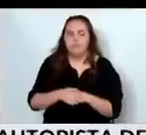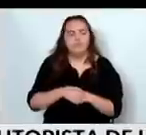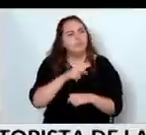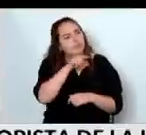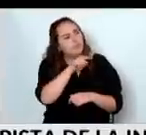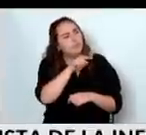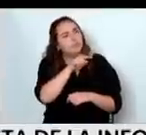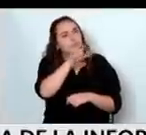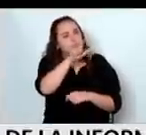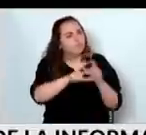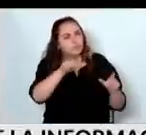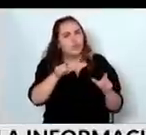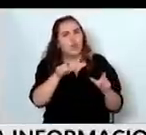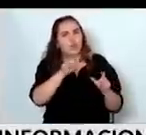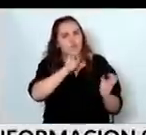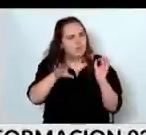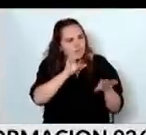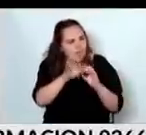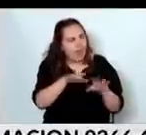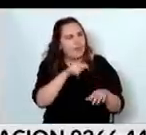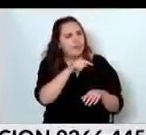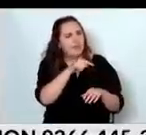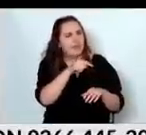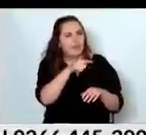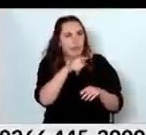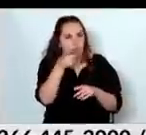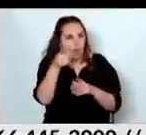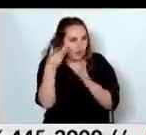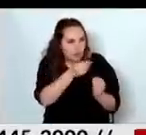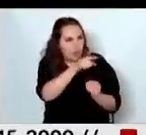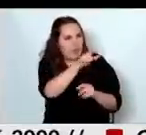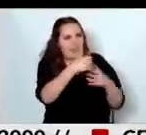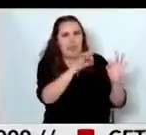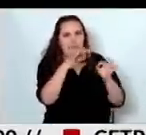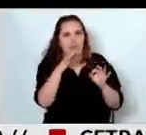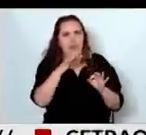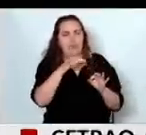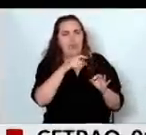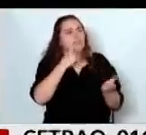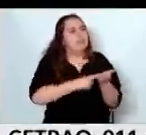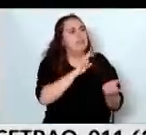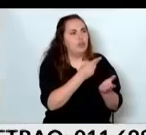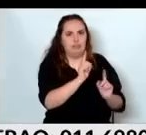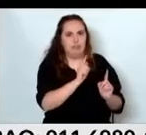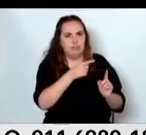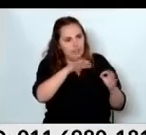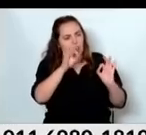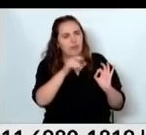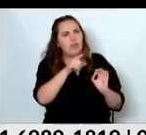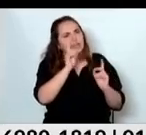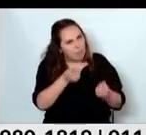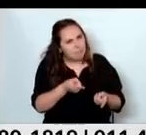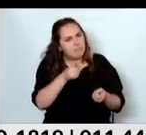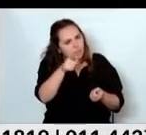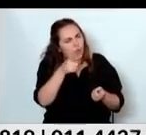gente a la que ayudás para no suicidarse, sí. Pero también seguramente les servís y le haces